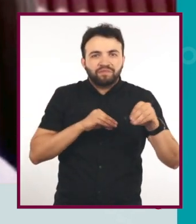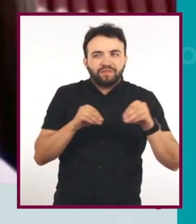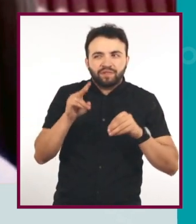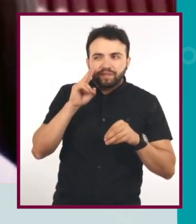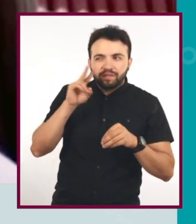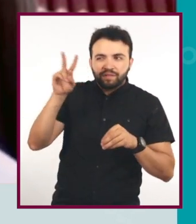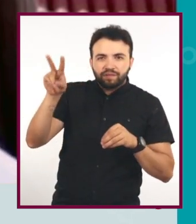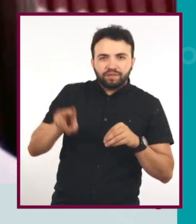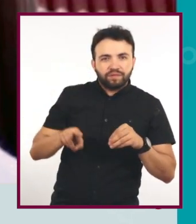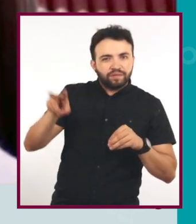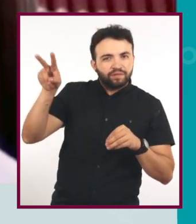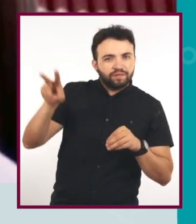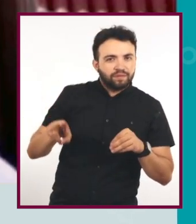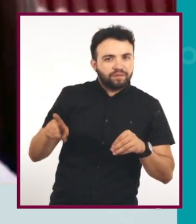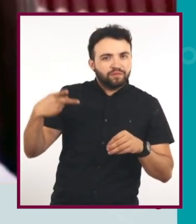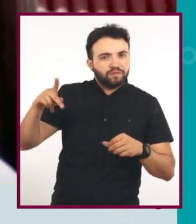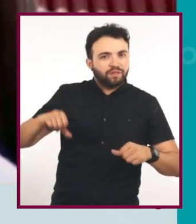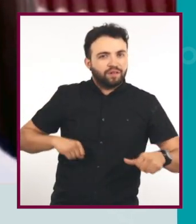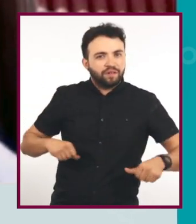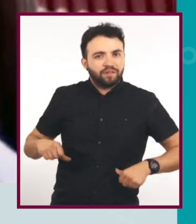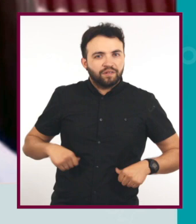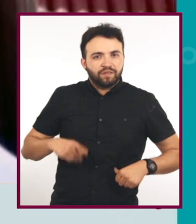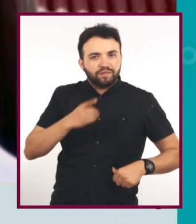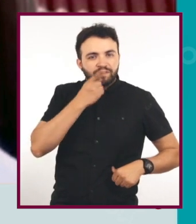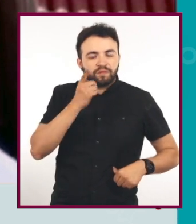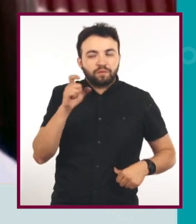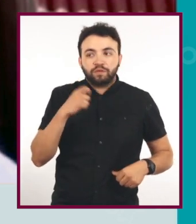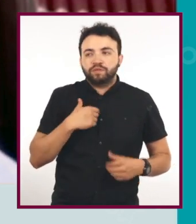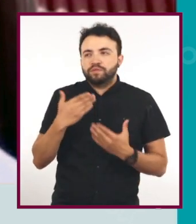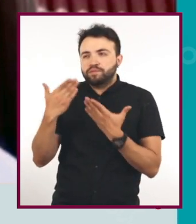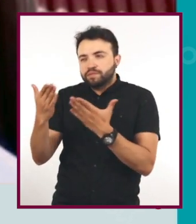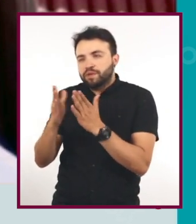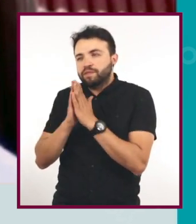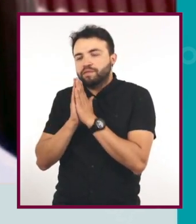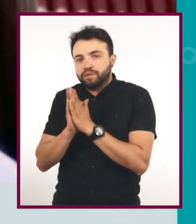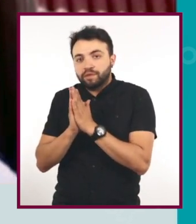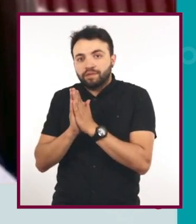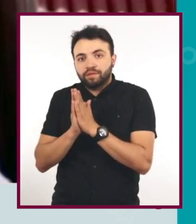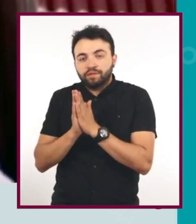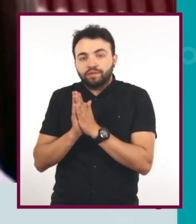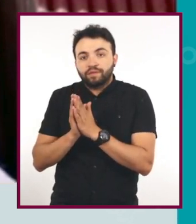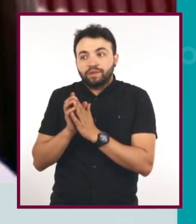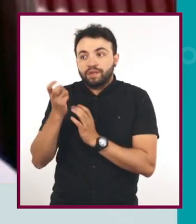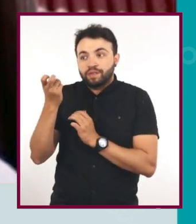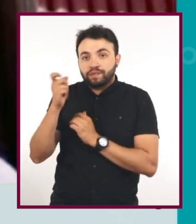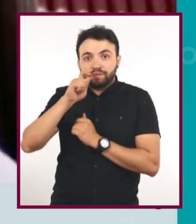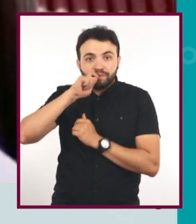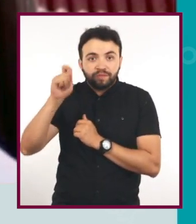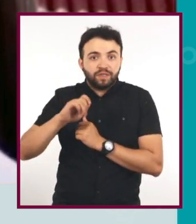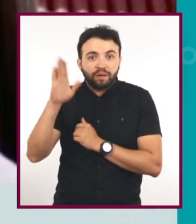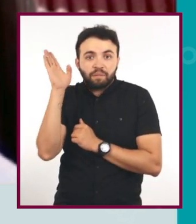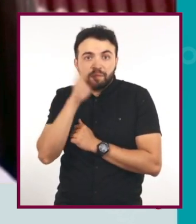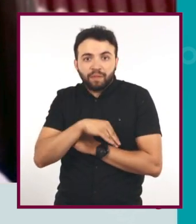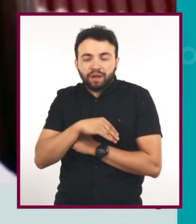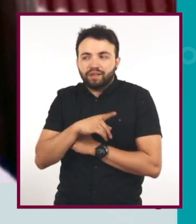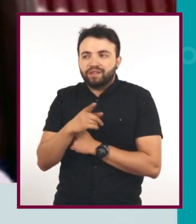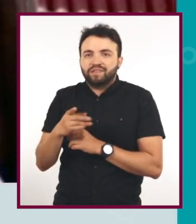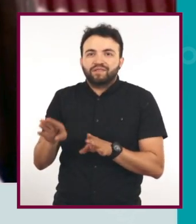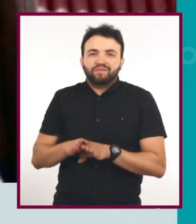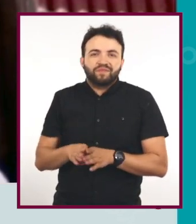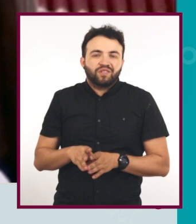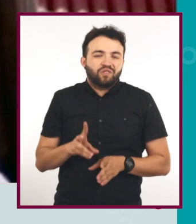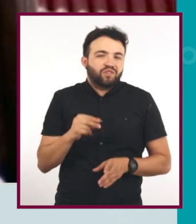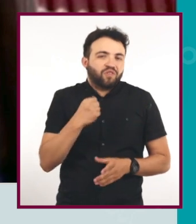actúa, te va a decir muchísimo cuando le pides ese favor. Entonces, un mal amigo va a saber que pues le va a costar trabajo, se va a